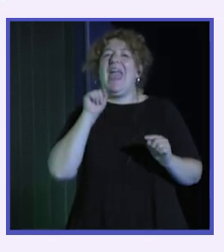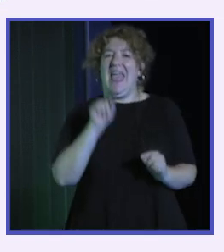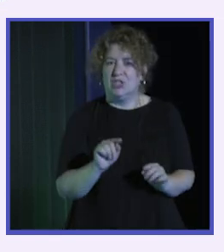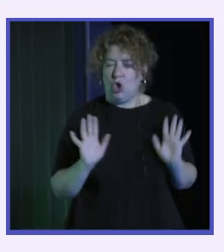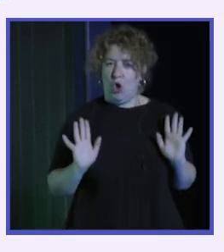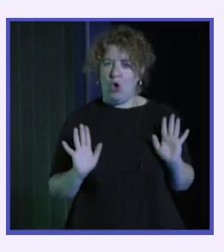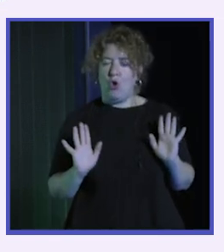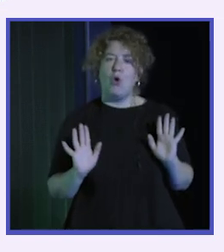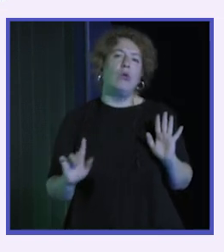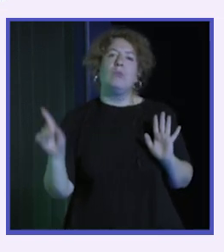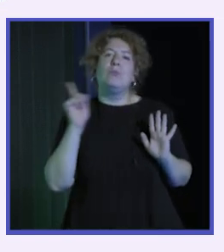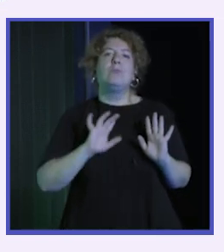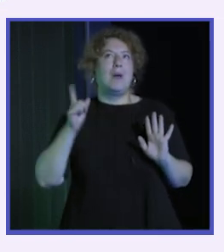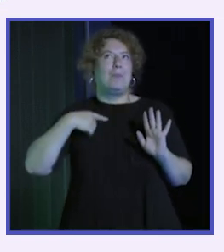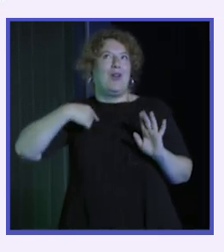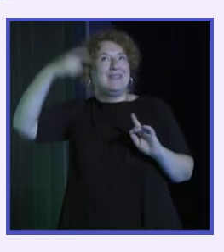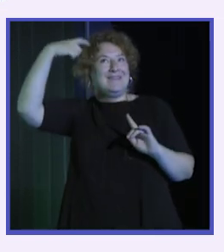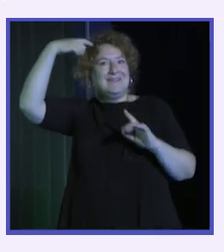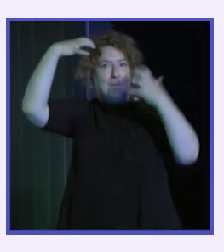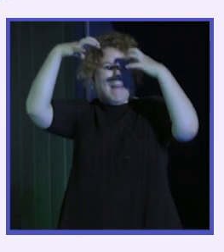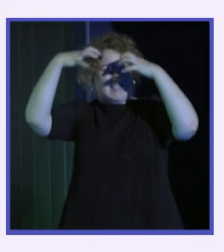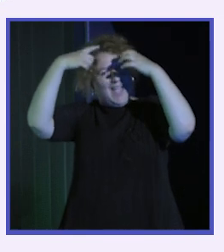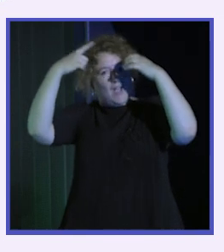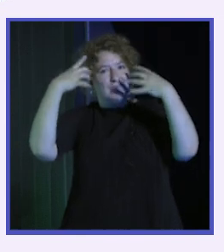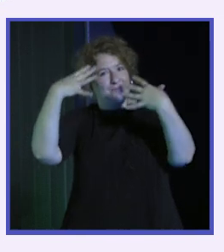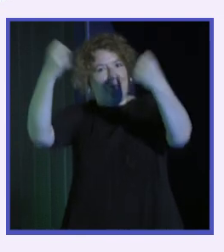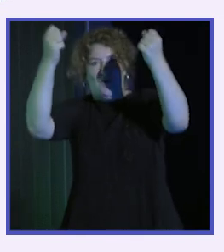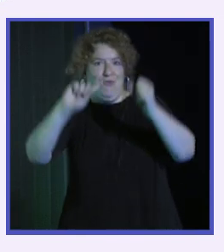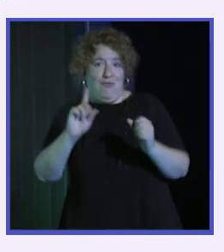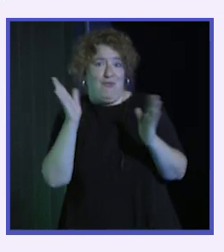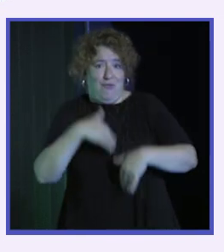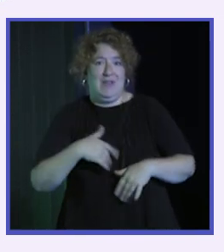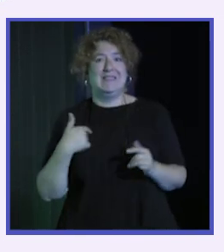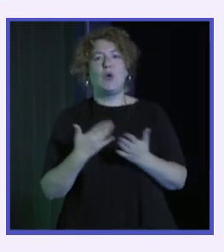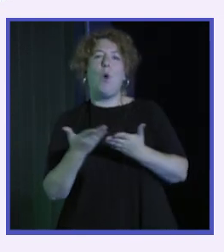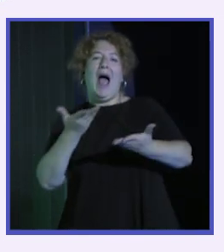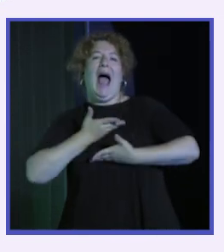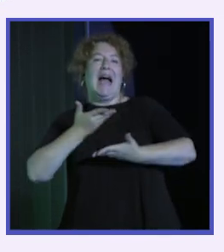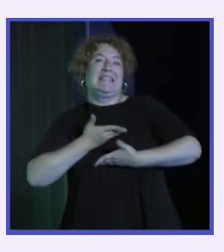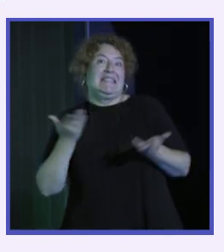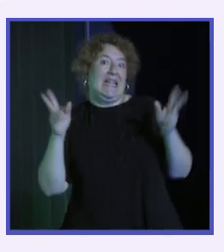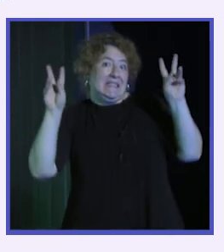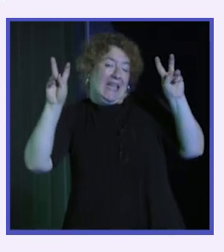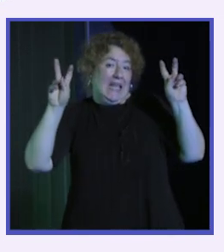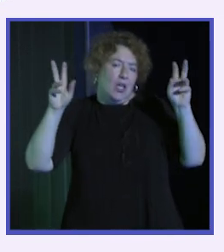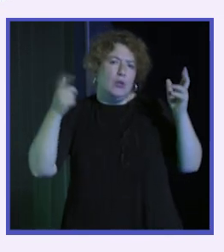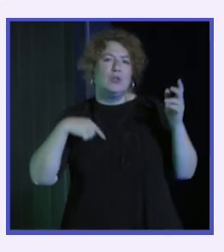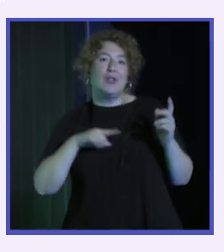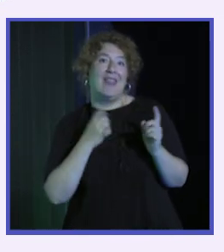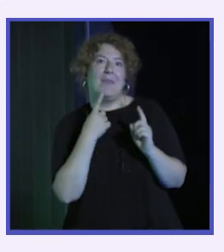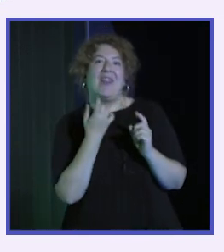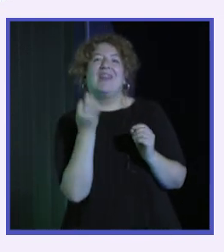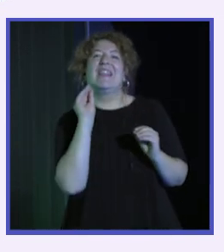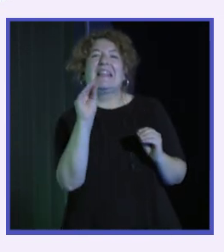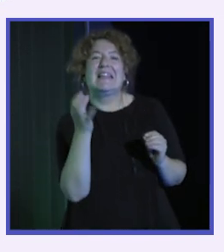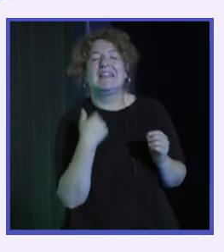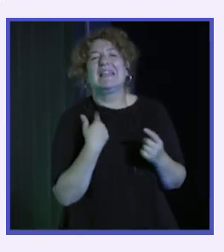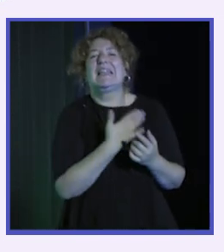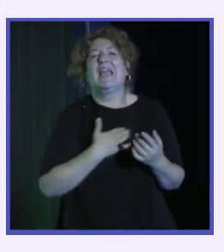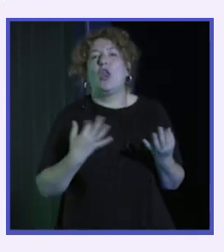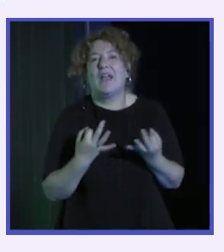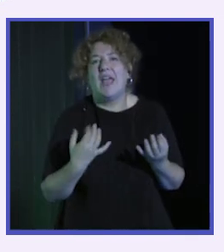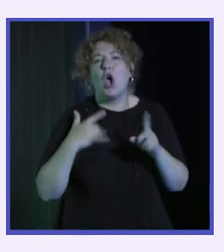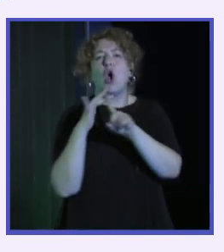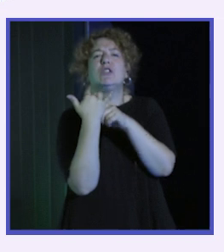contexto. Copilot no está en nuestra mente. Recordemos que es nuestro asistente, ¿vale? Y tenemos que decirle qué es lo que necesitamos y darle ese